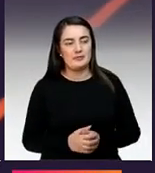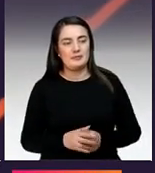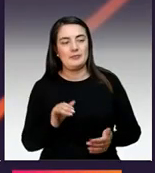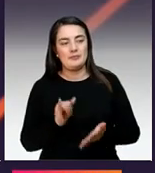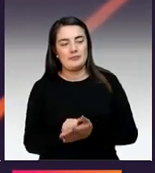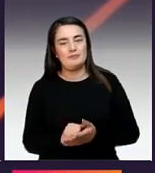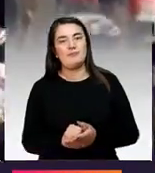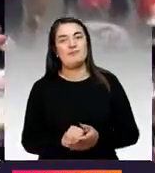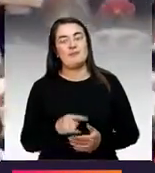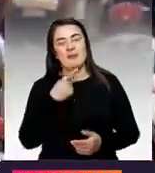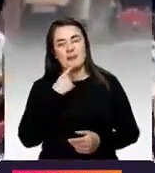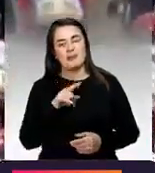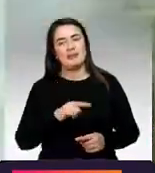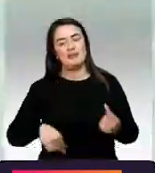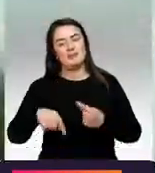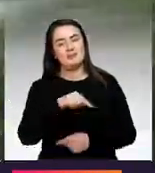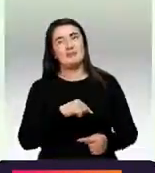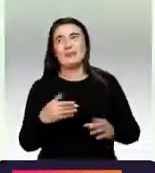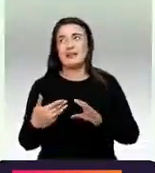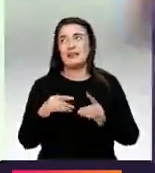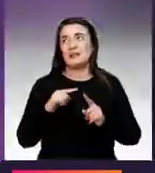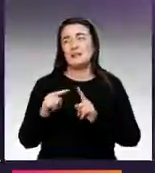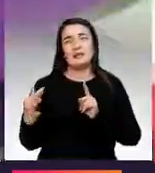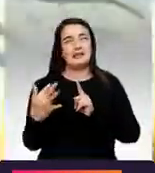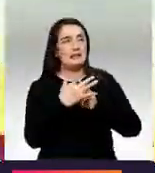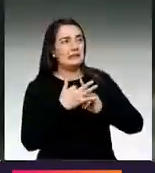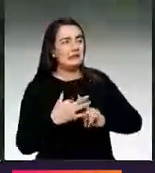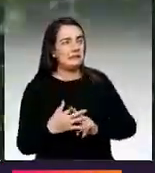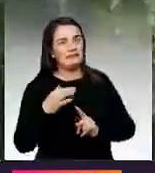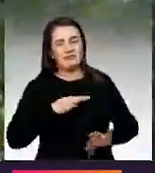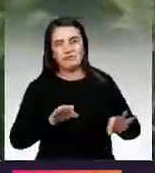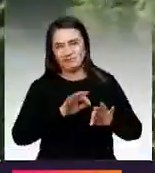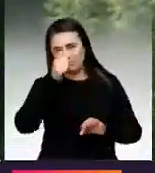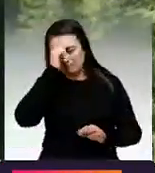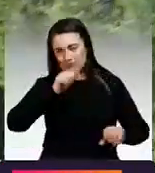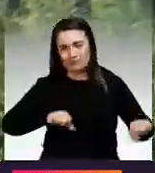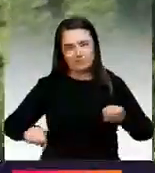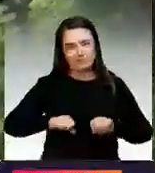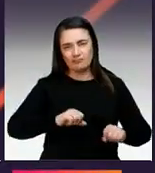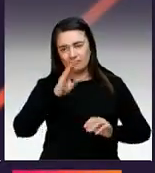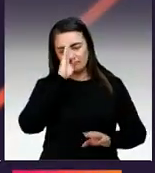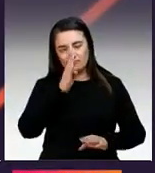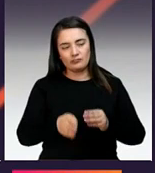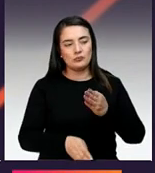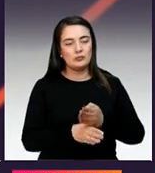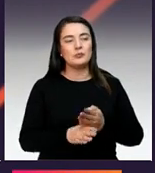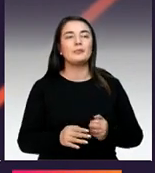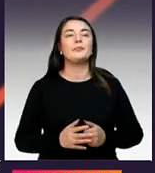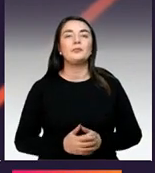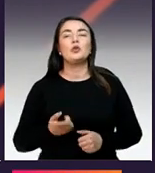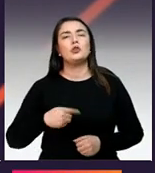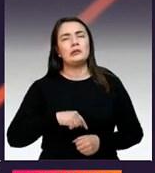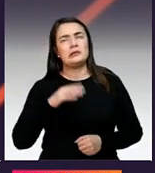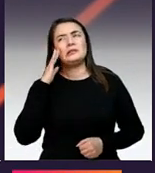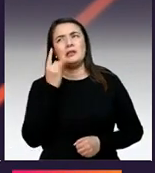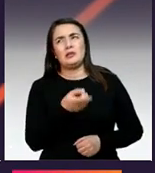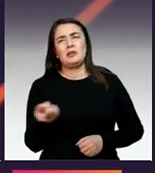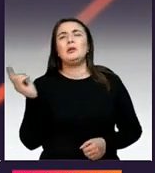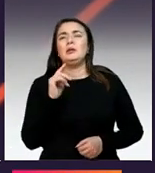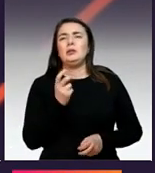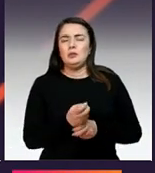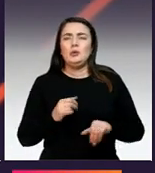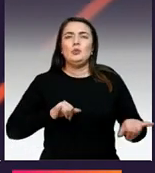atípica y que los cambios de clima también serán fundamentales para esta edición sabemos que vamos a afrontar una gran vuelta